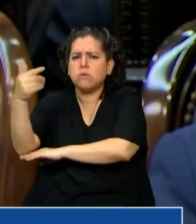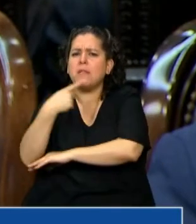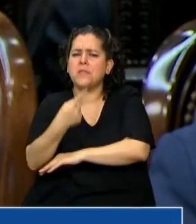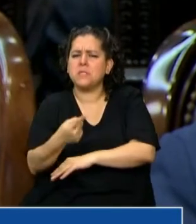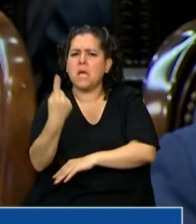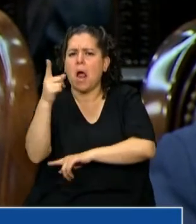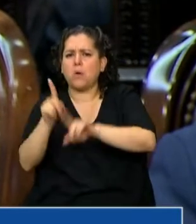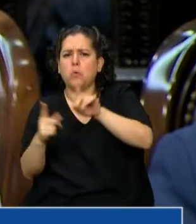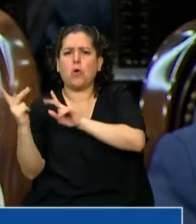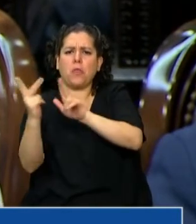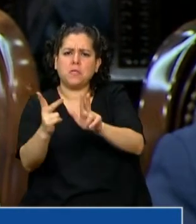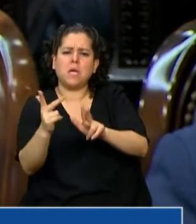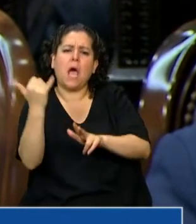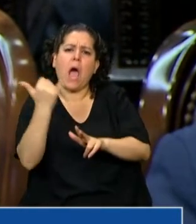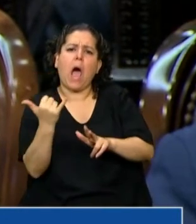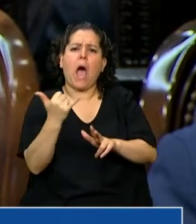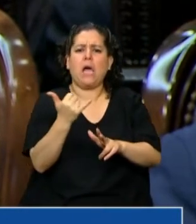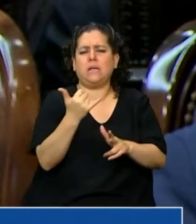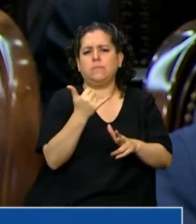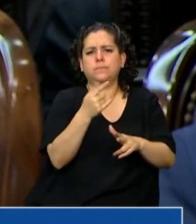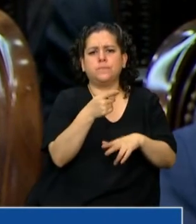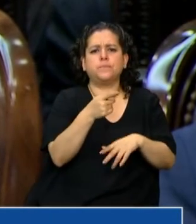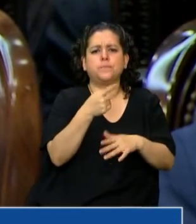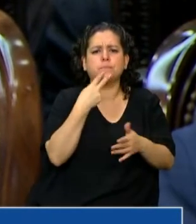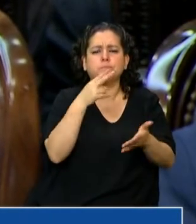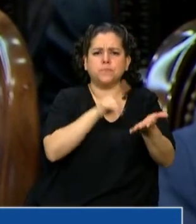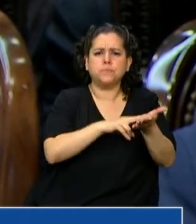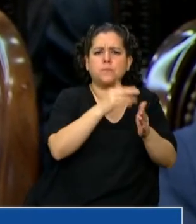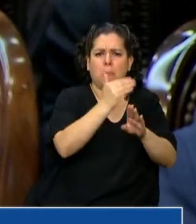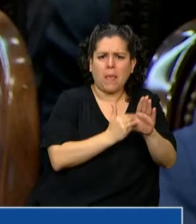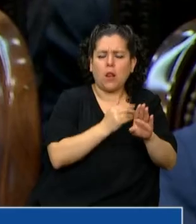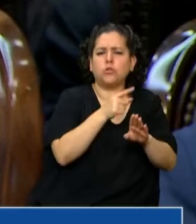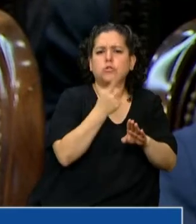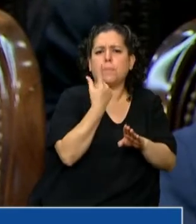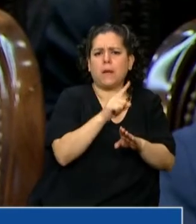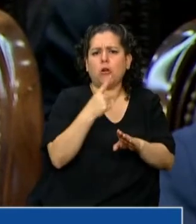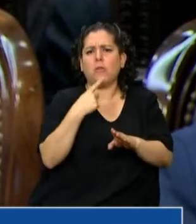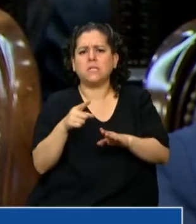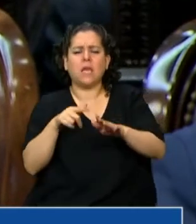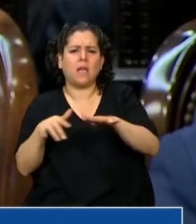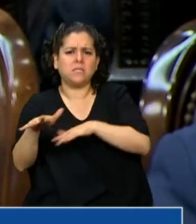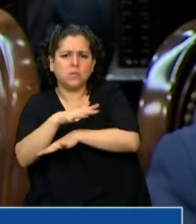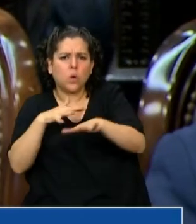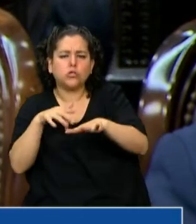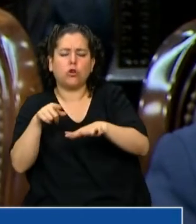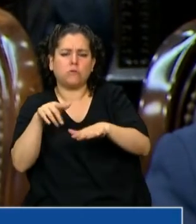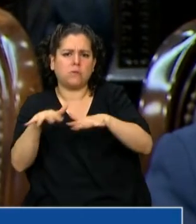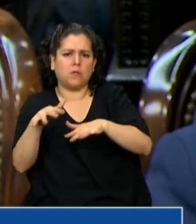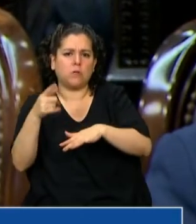se nos decía que hay una caída de la rentabilidad y por otro lado que nos dijeron que por la crisis de la oferta aumentó mucho el